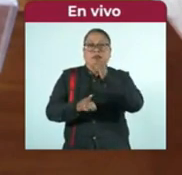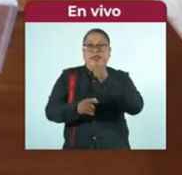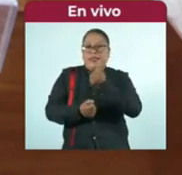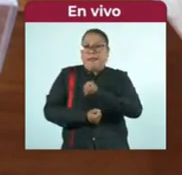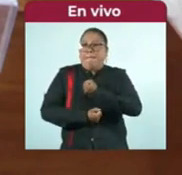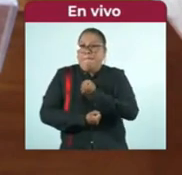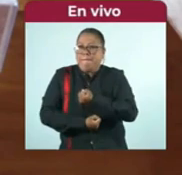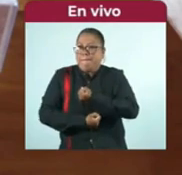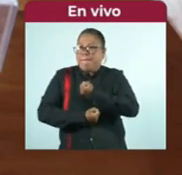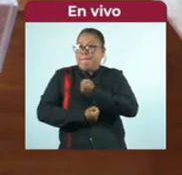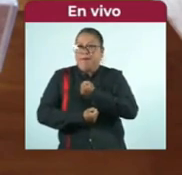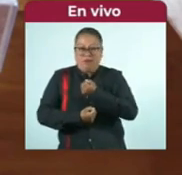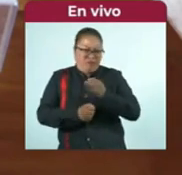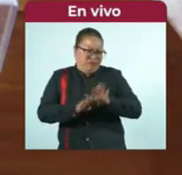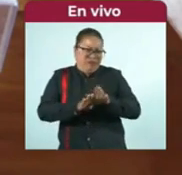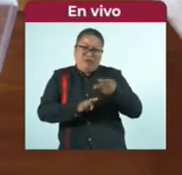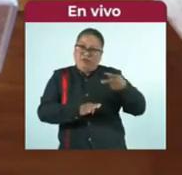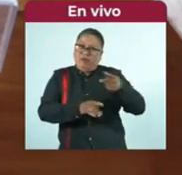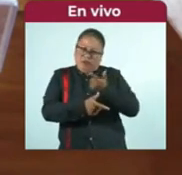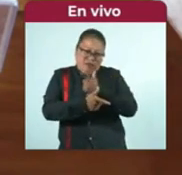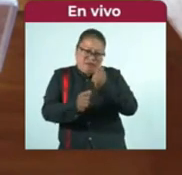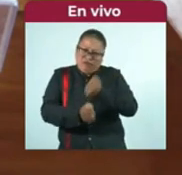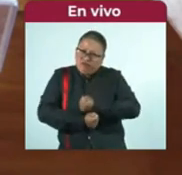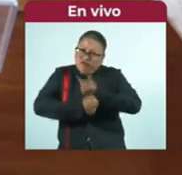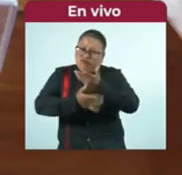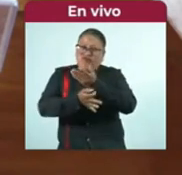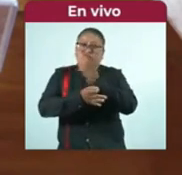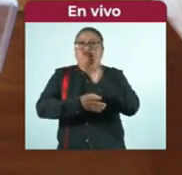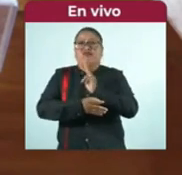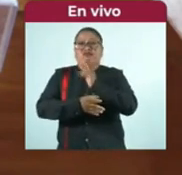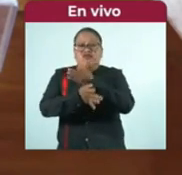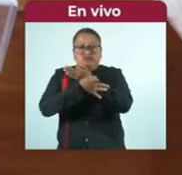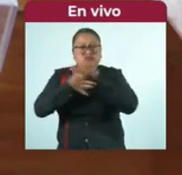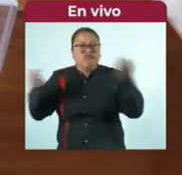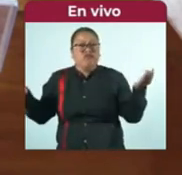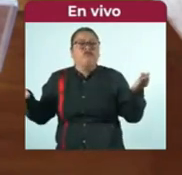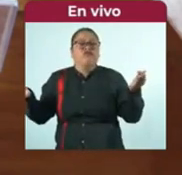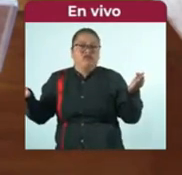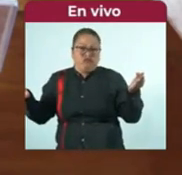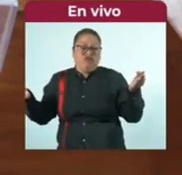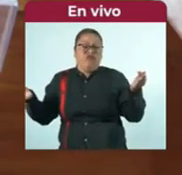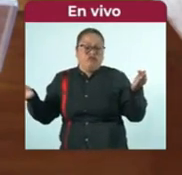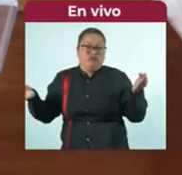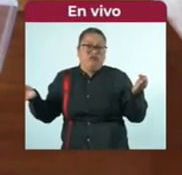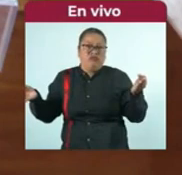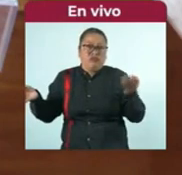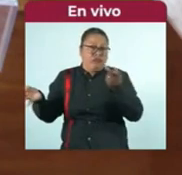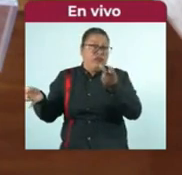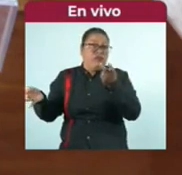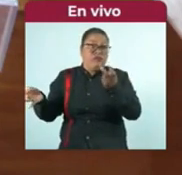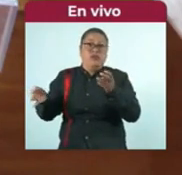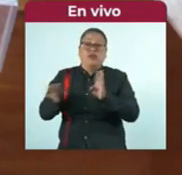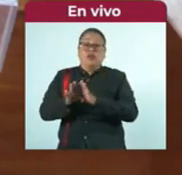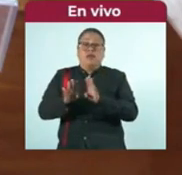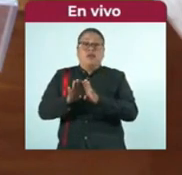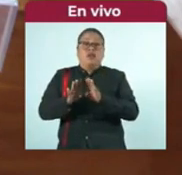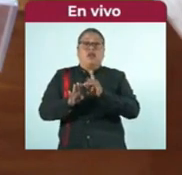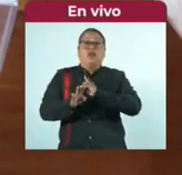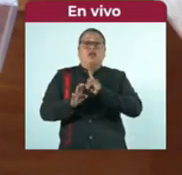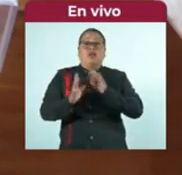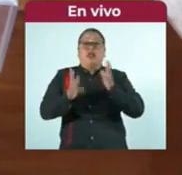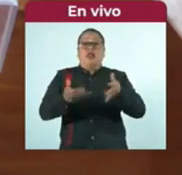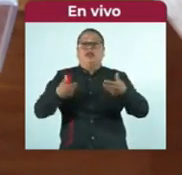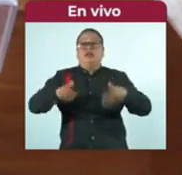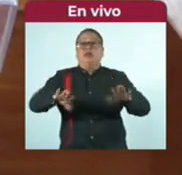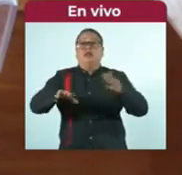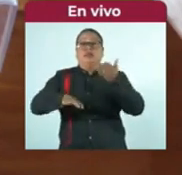prensa o la libertad de informar. Y tampoco se dejó al aire el tema, porque hay que recordar